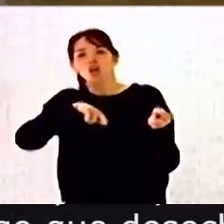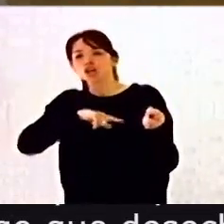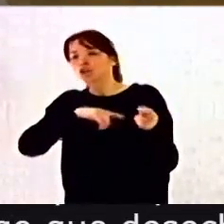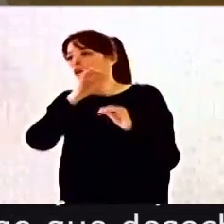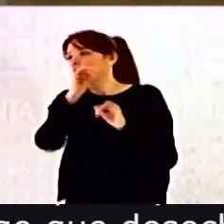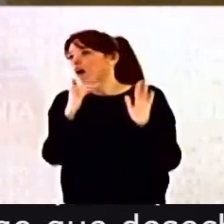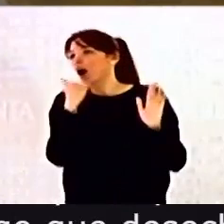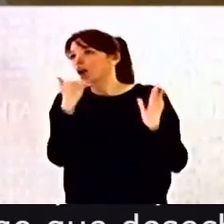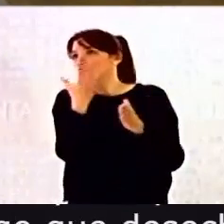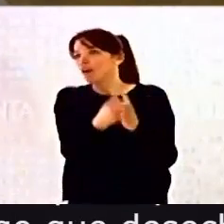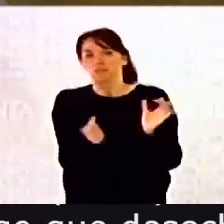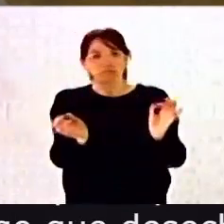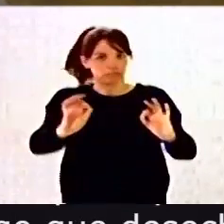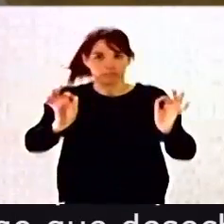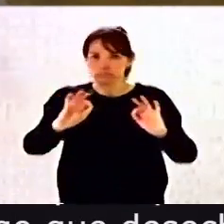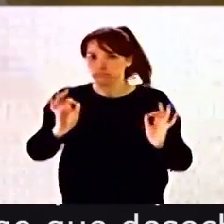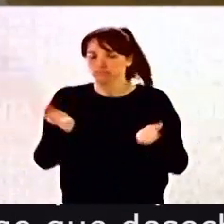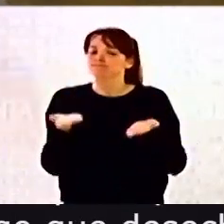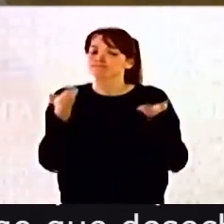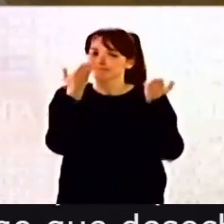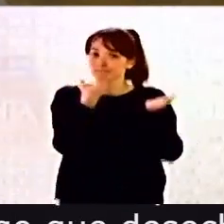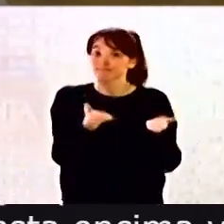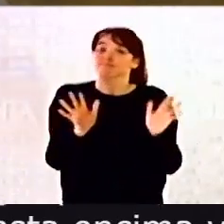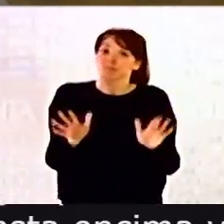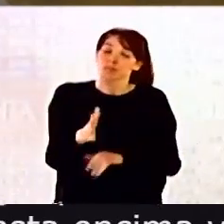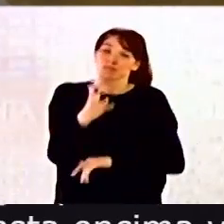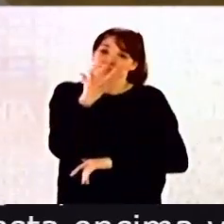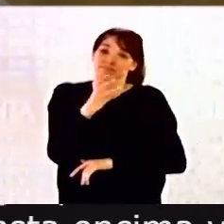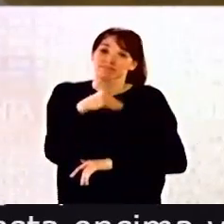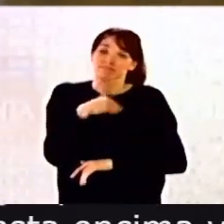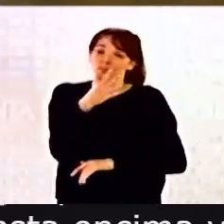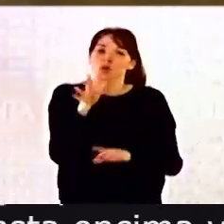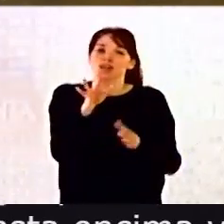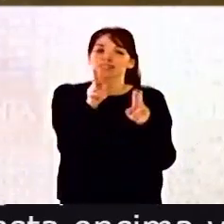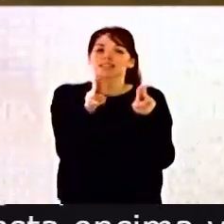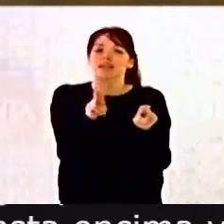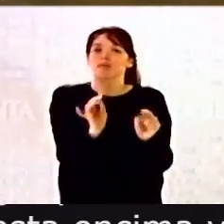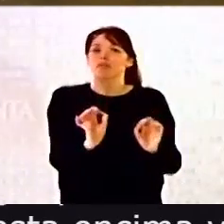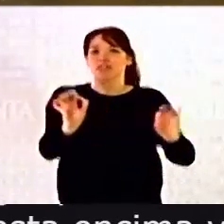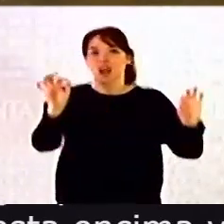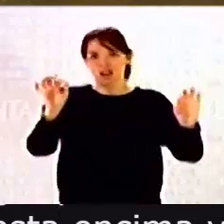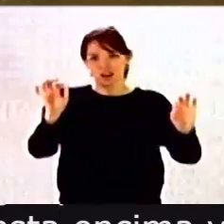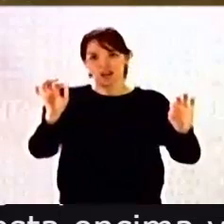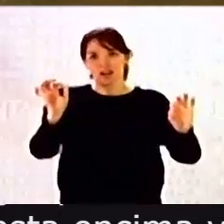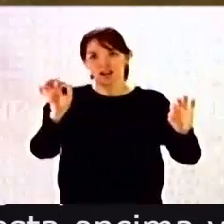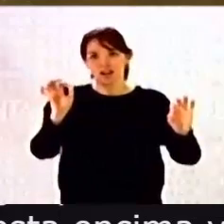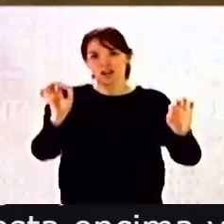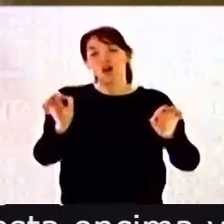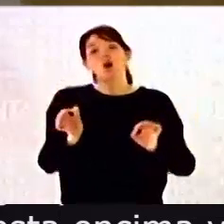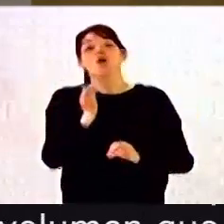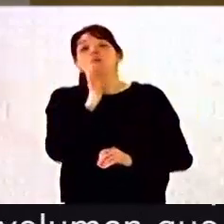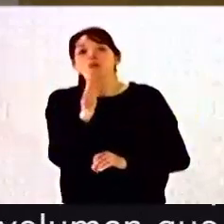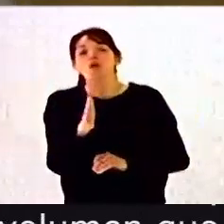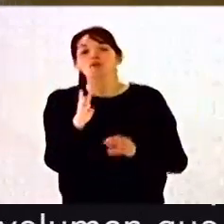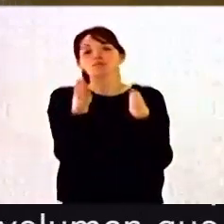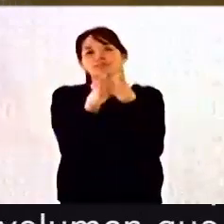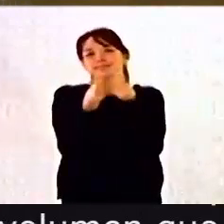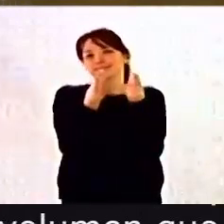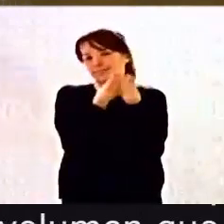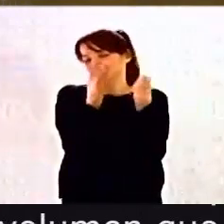encima y, desgraciadamente, es una residencia muy especial por el volumen que tiene y por